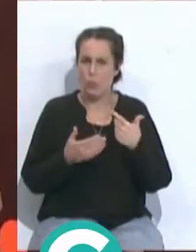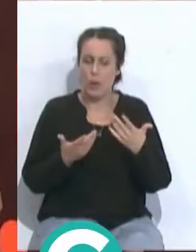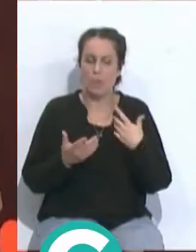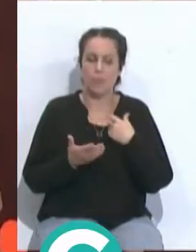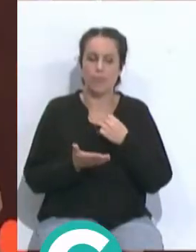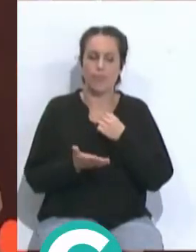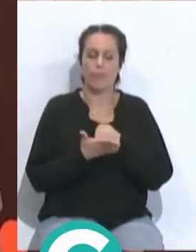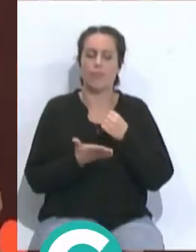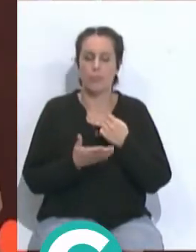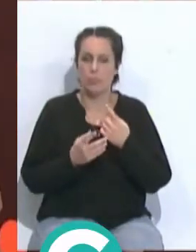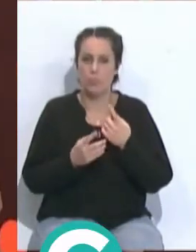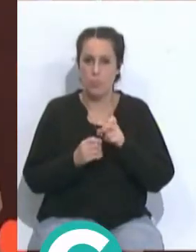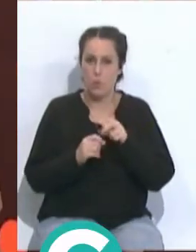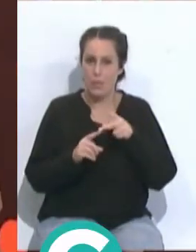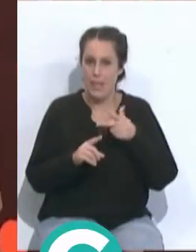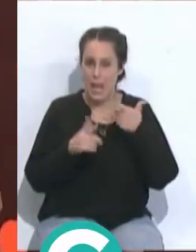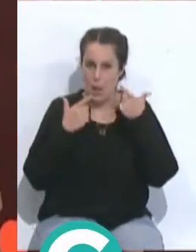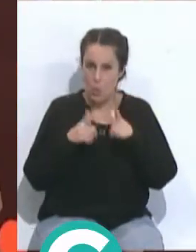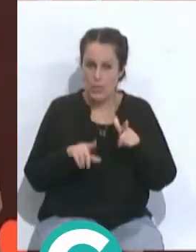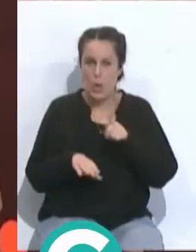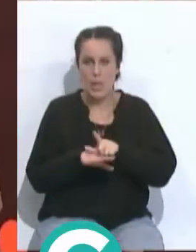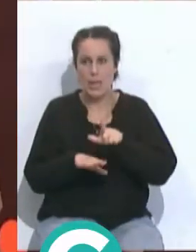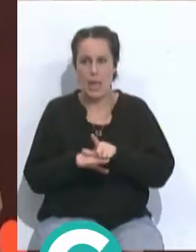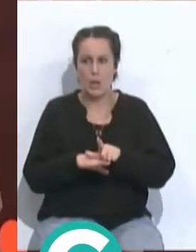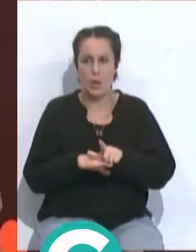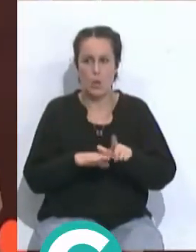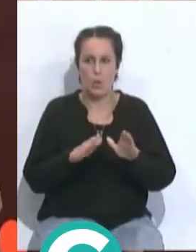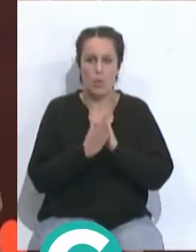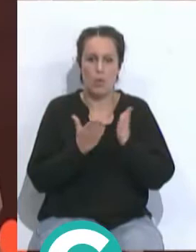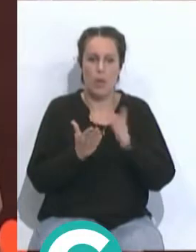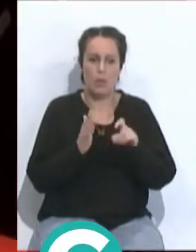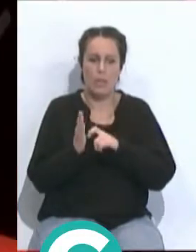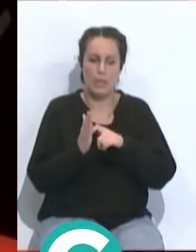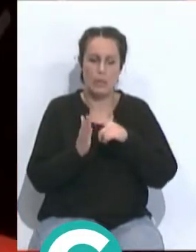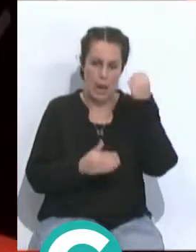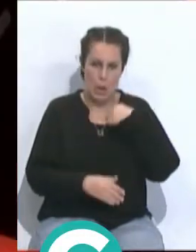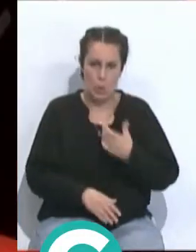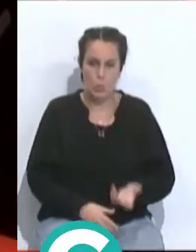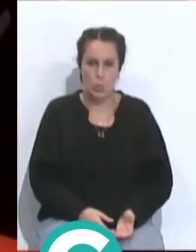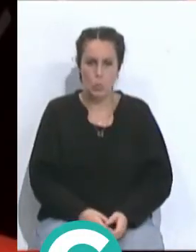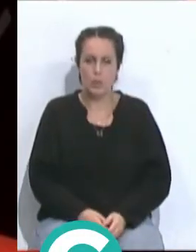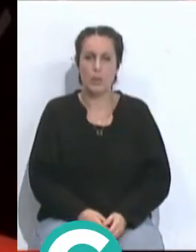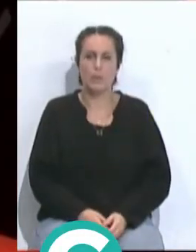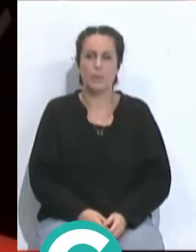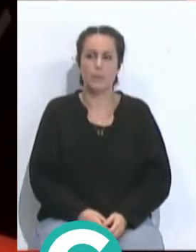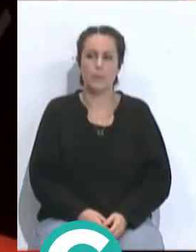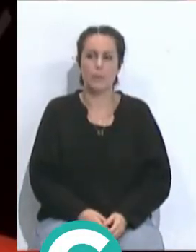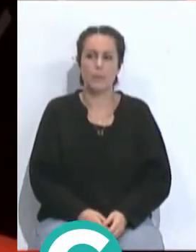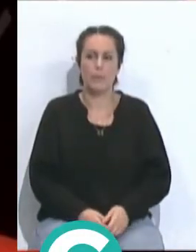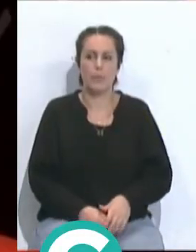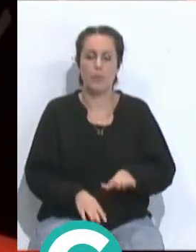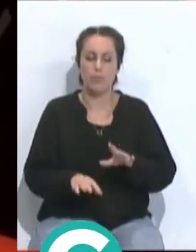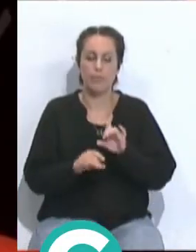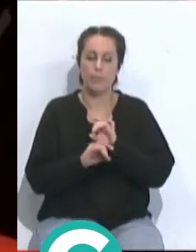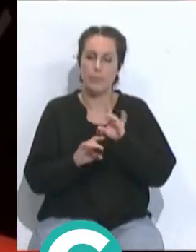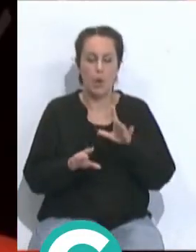era el sello, ¿no? Desde el punto de vista lingüístico, literario, de toda esta obra de Juan Carlos, Cristina? Pues sin duda